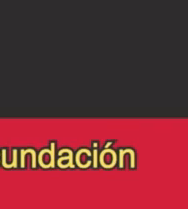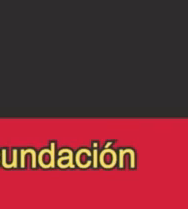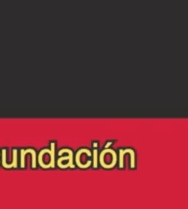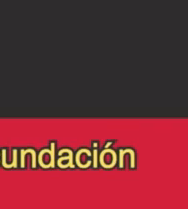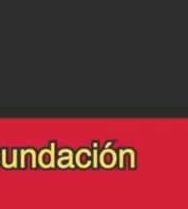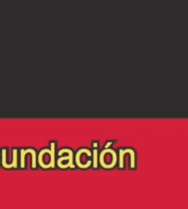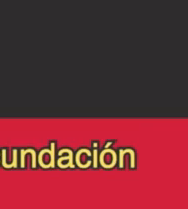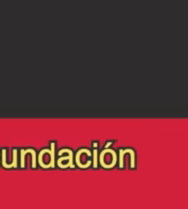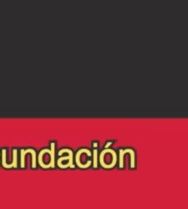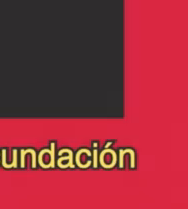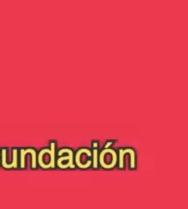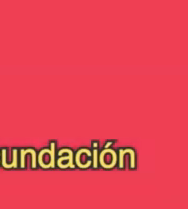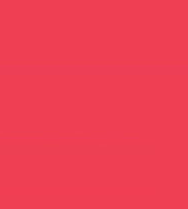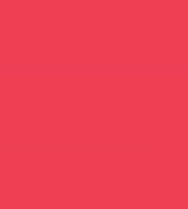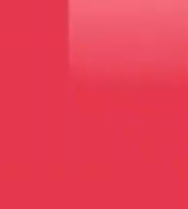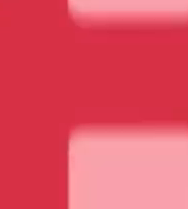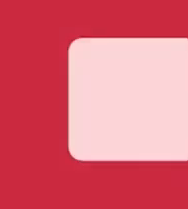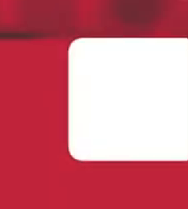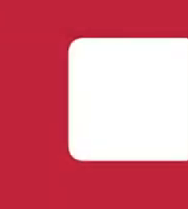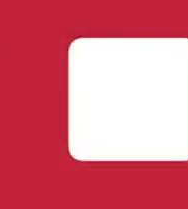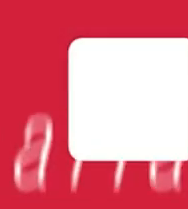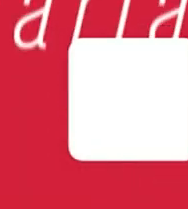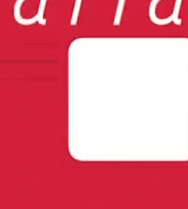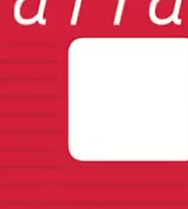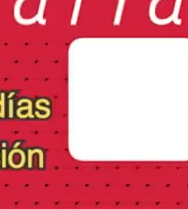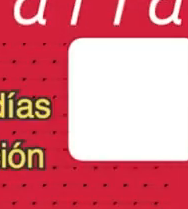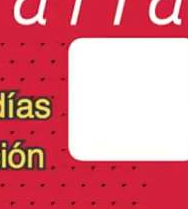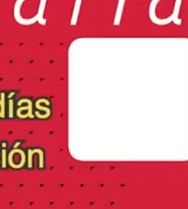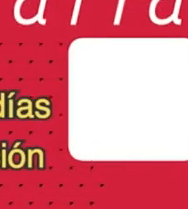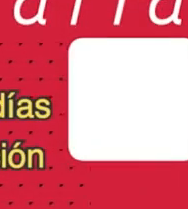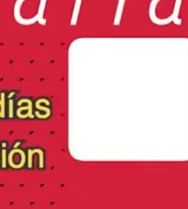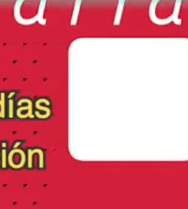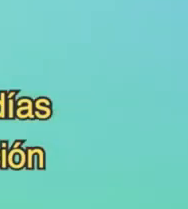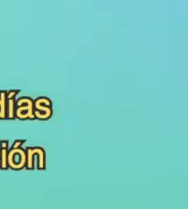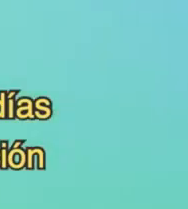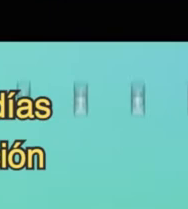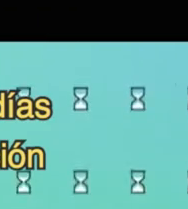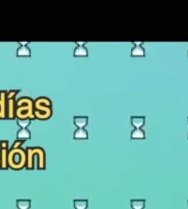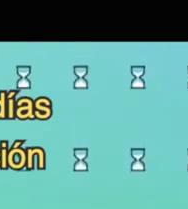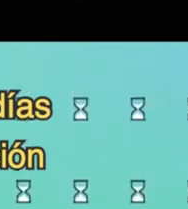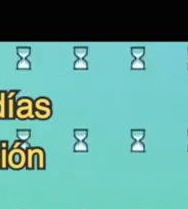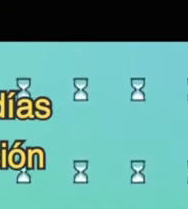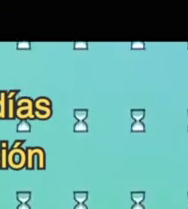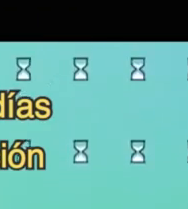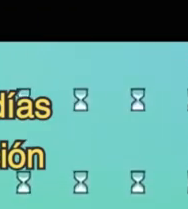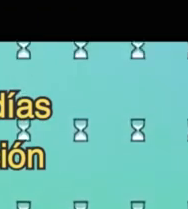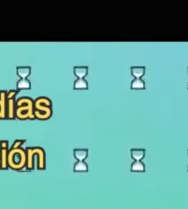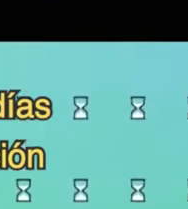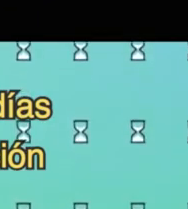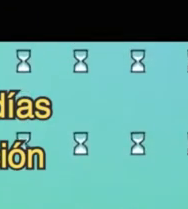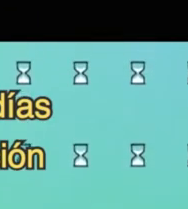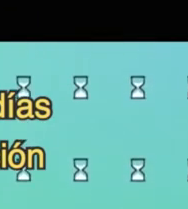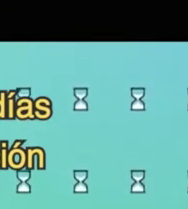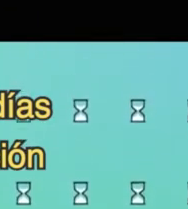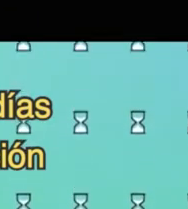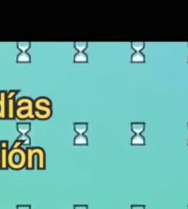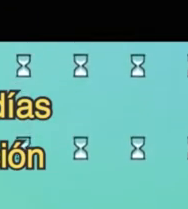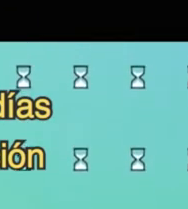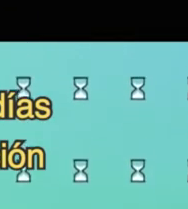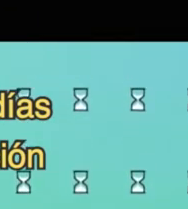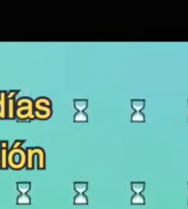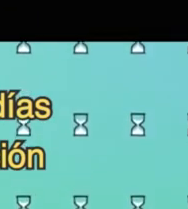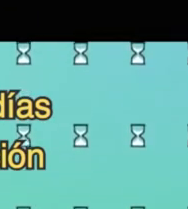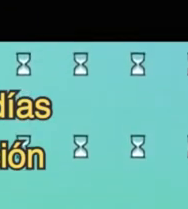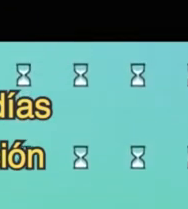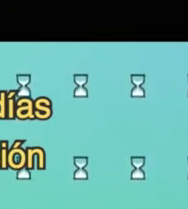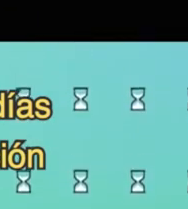el óvulo, evitando la fecundación. Hay que tomarla durante las siguientes 120 horas o 5 días después de una